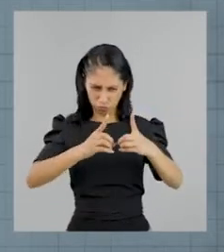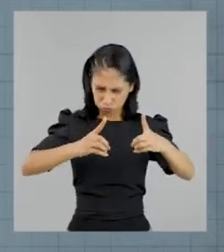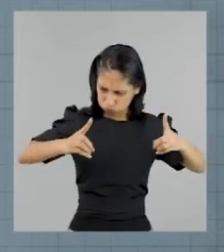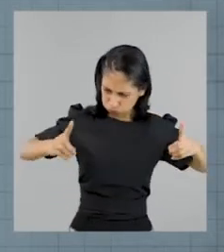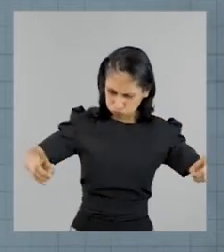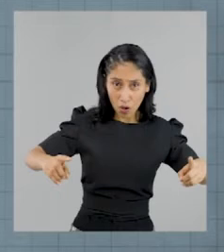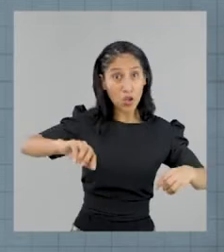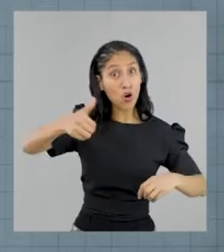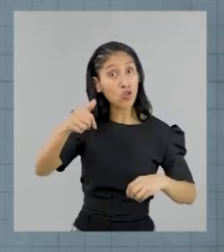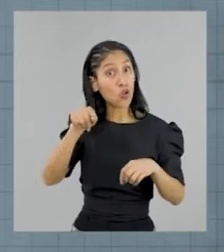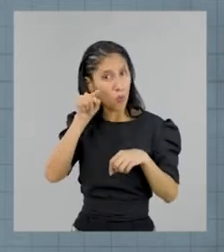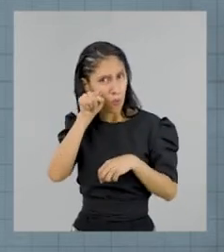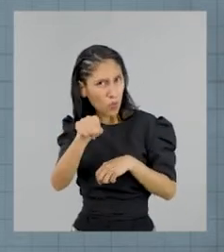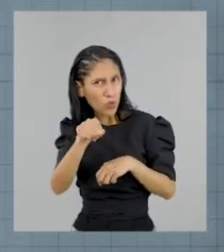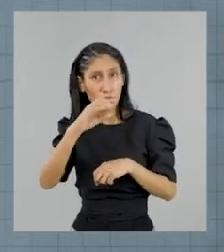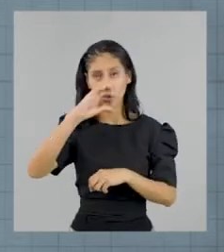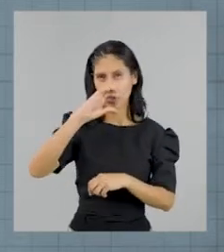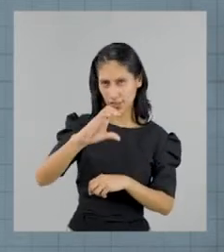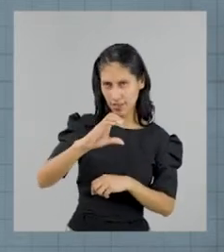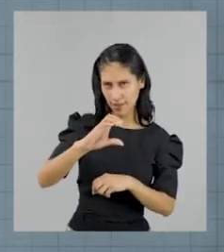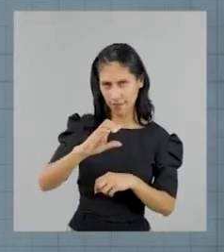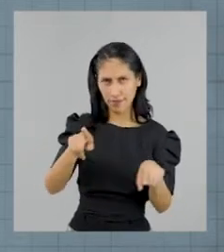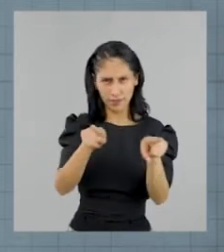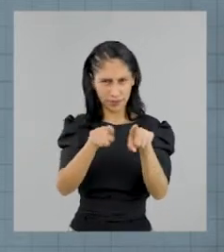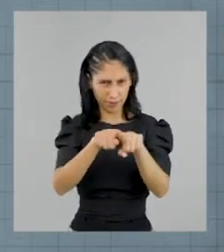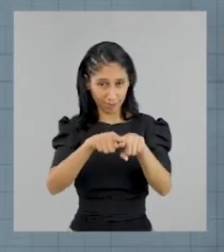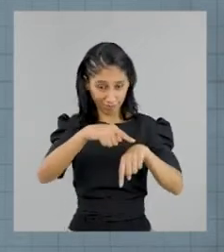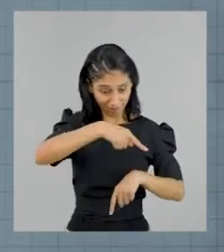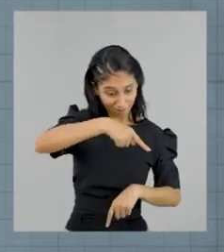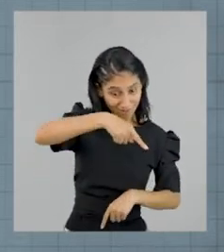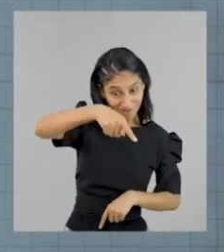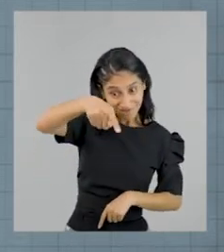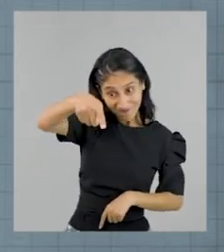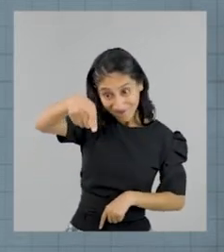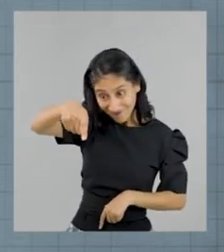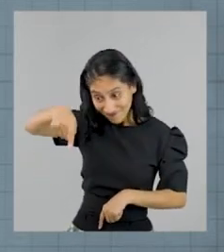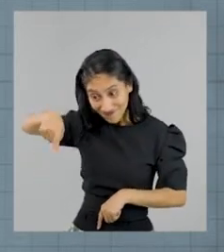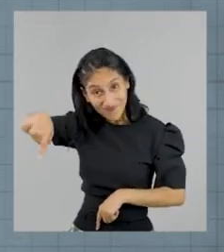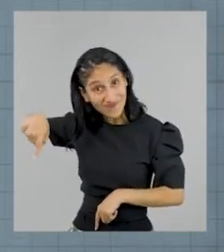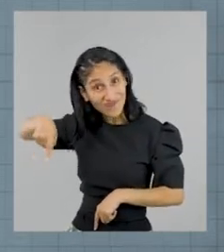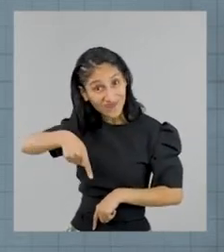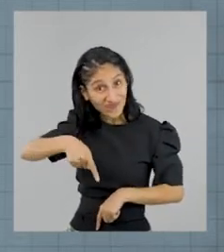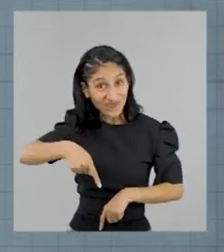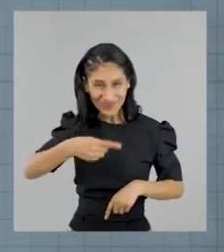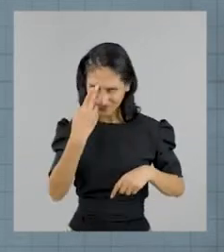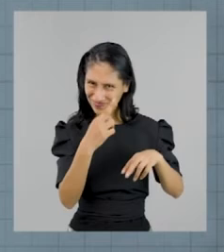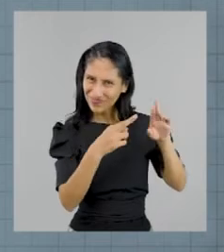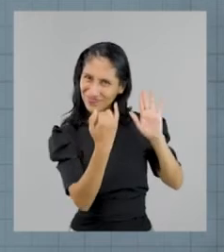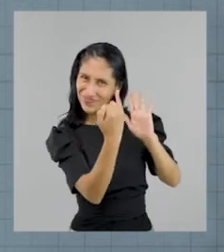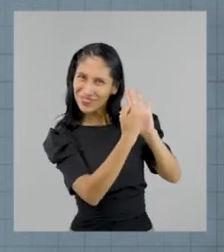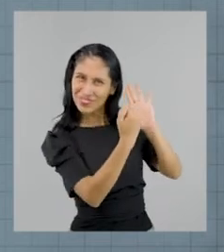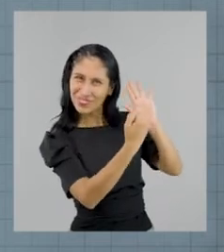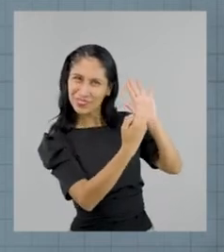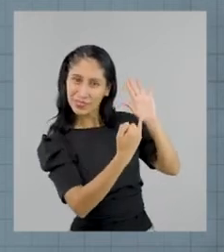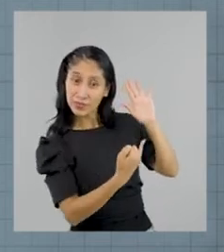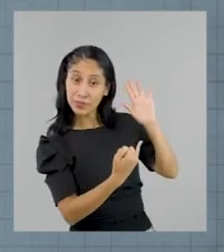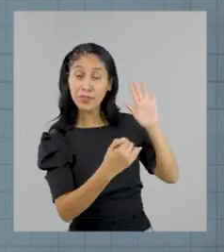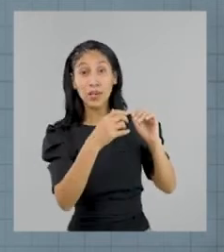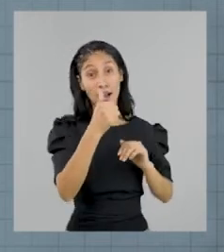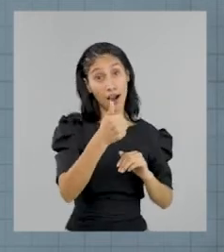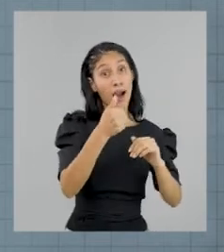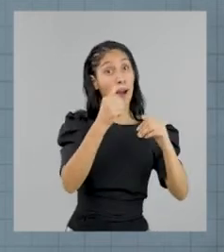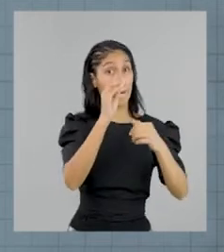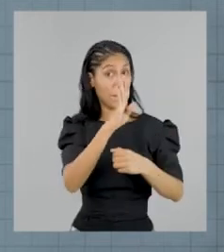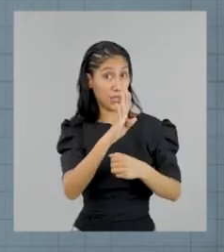Hay otro punto C referencial en el margen opuesto del río. Si el ángulo formado por AB y